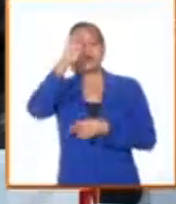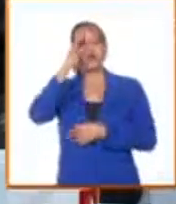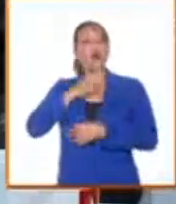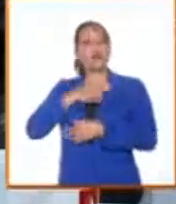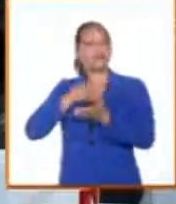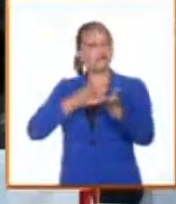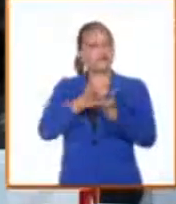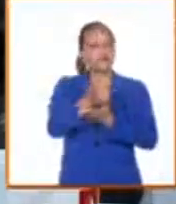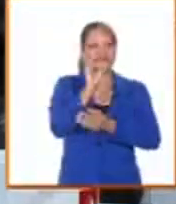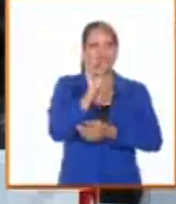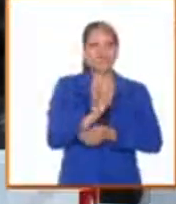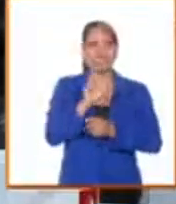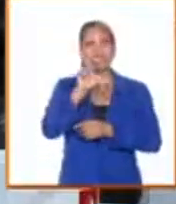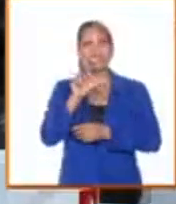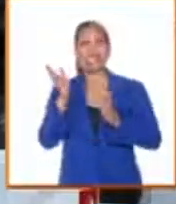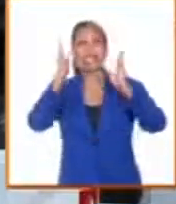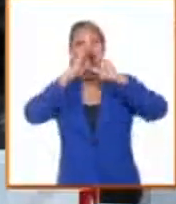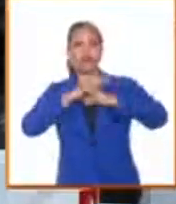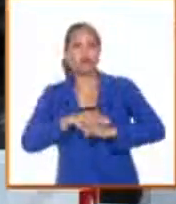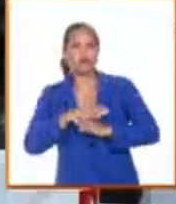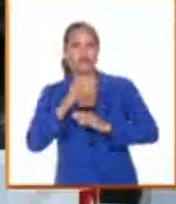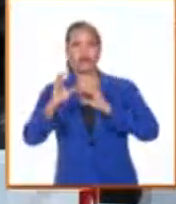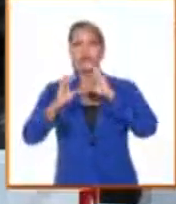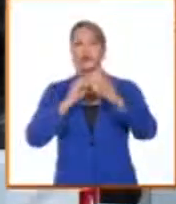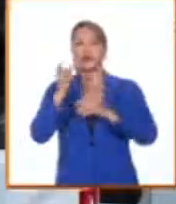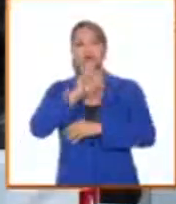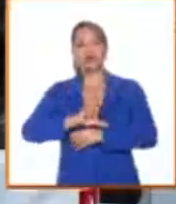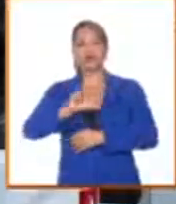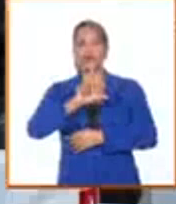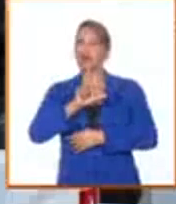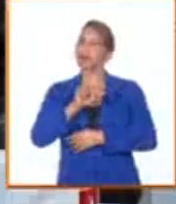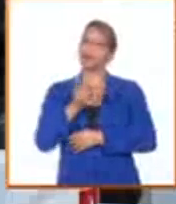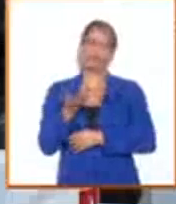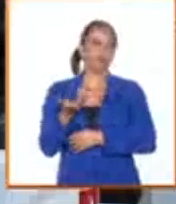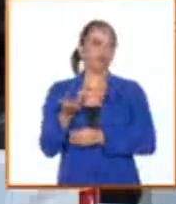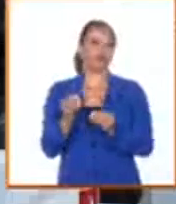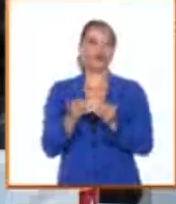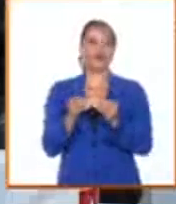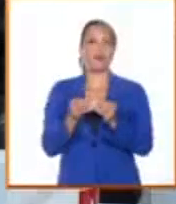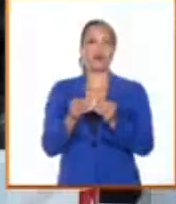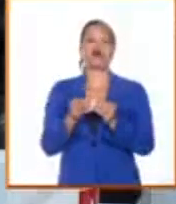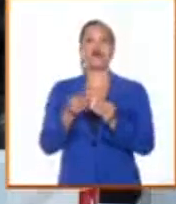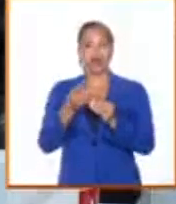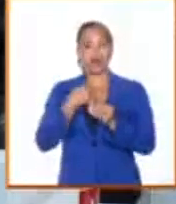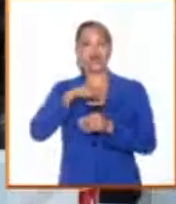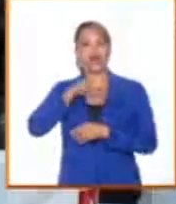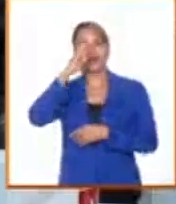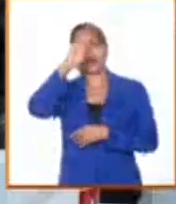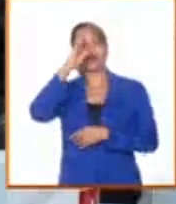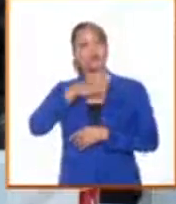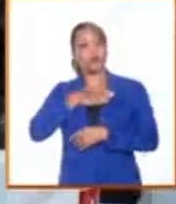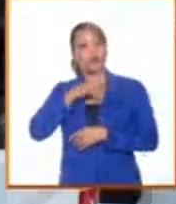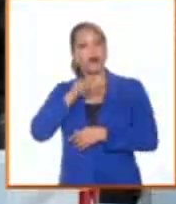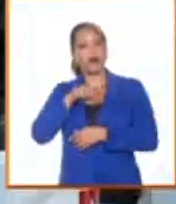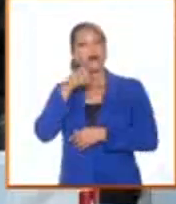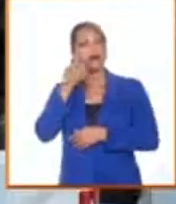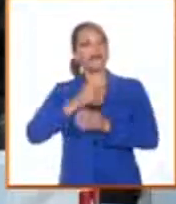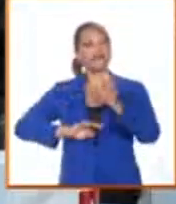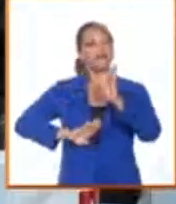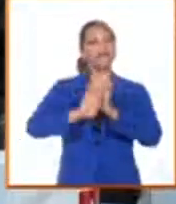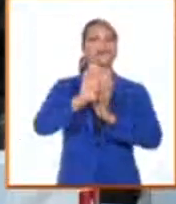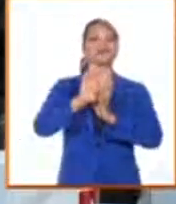que regulara el sistema de comunicación social, no podía ser de ese modo. Hoy nosotros estamos hablando, Randy, y